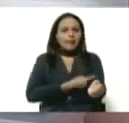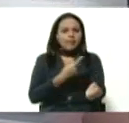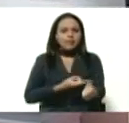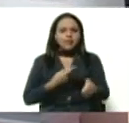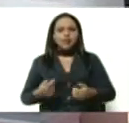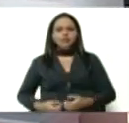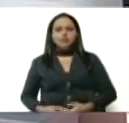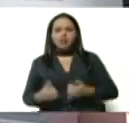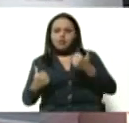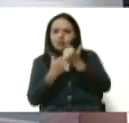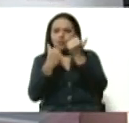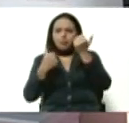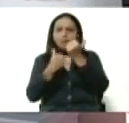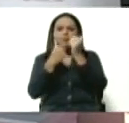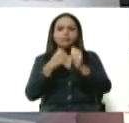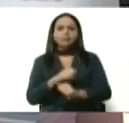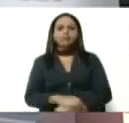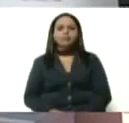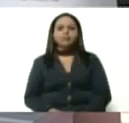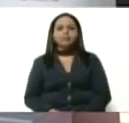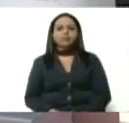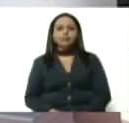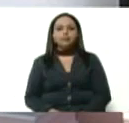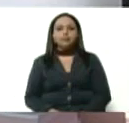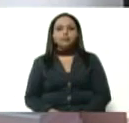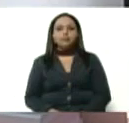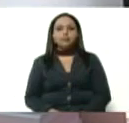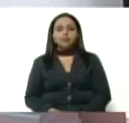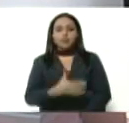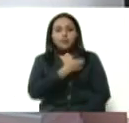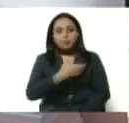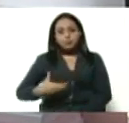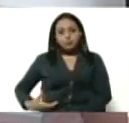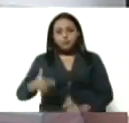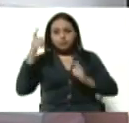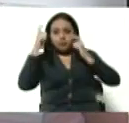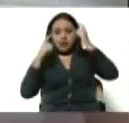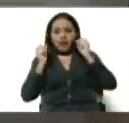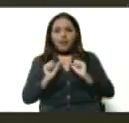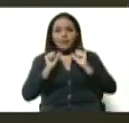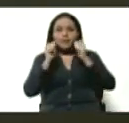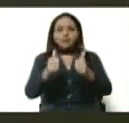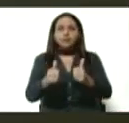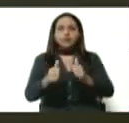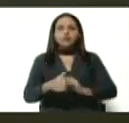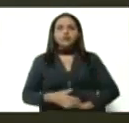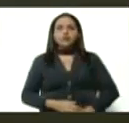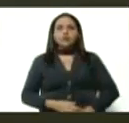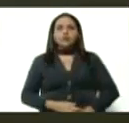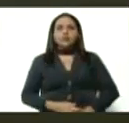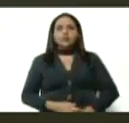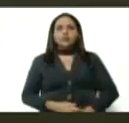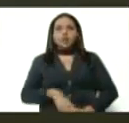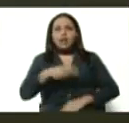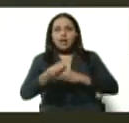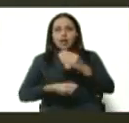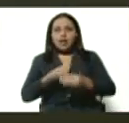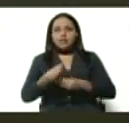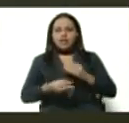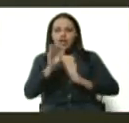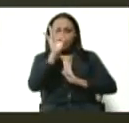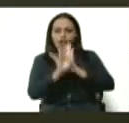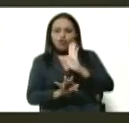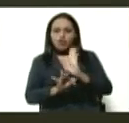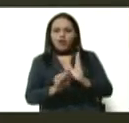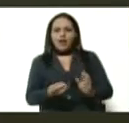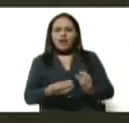de solidaridad. Con el comandante Hugo Chávez inicia entonces la conformación de fondos